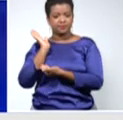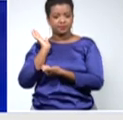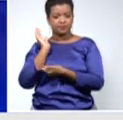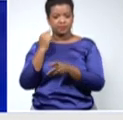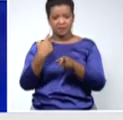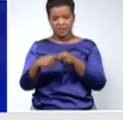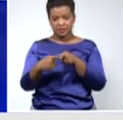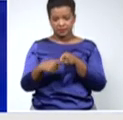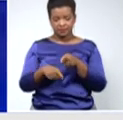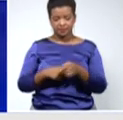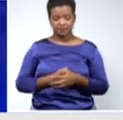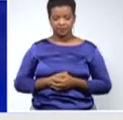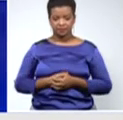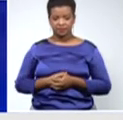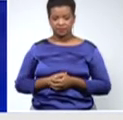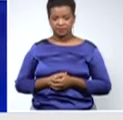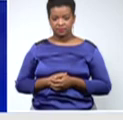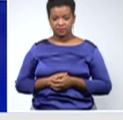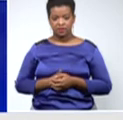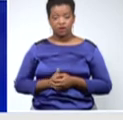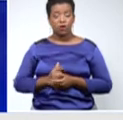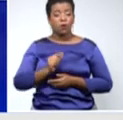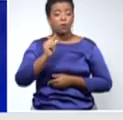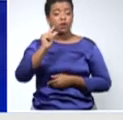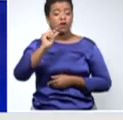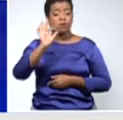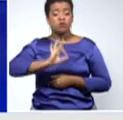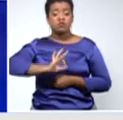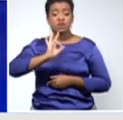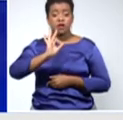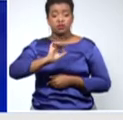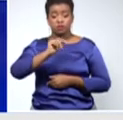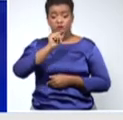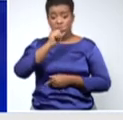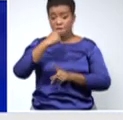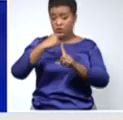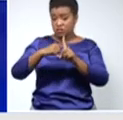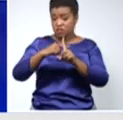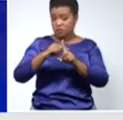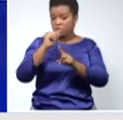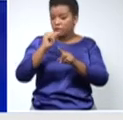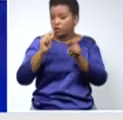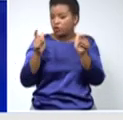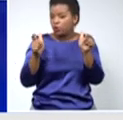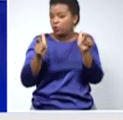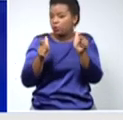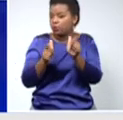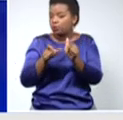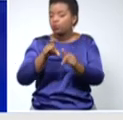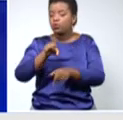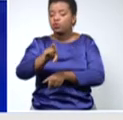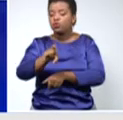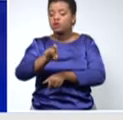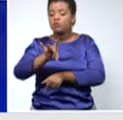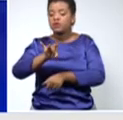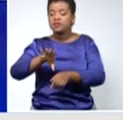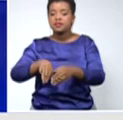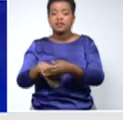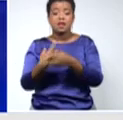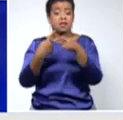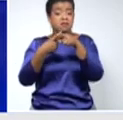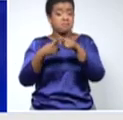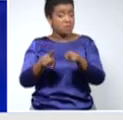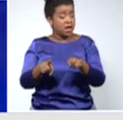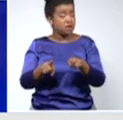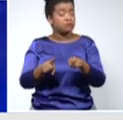de incidencia que disminuye en los últimos 15 días, pero todavía con una